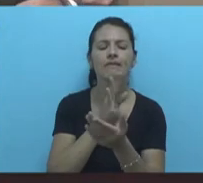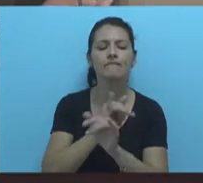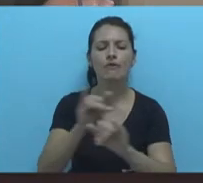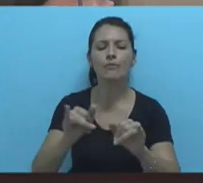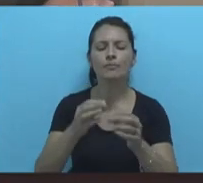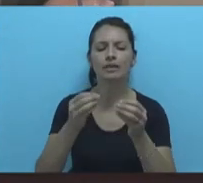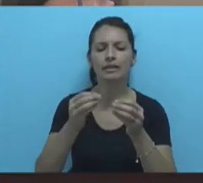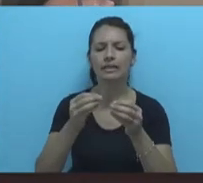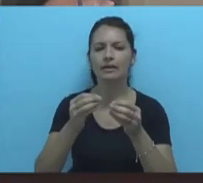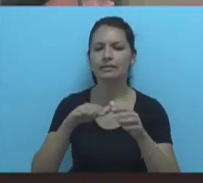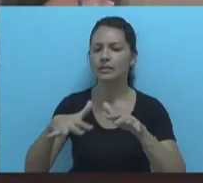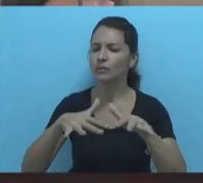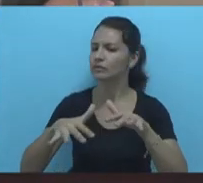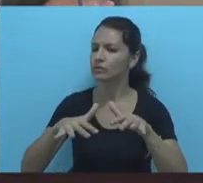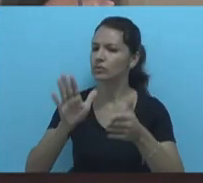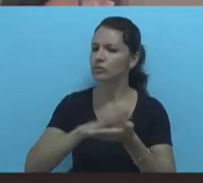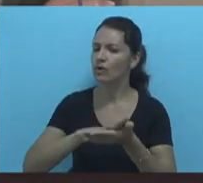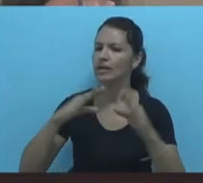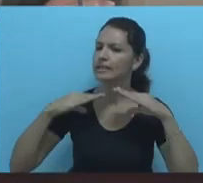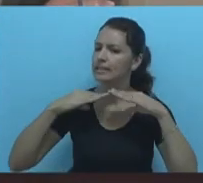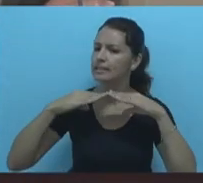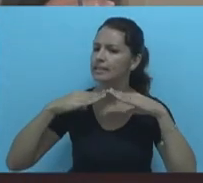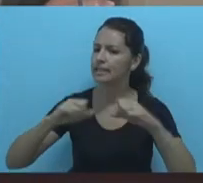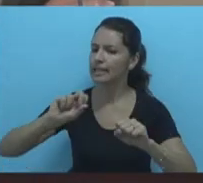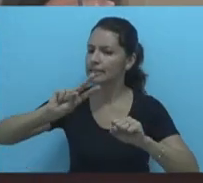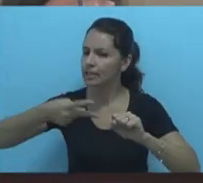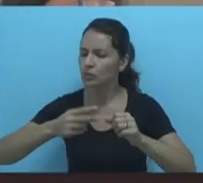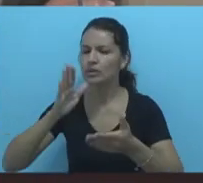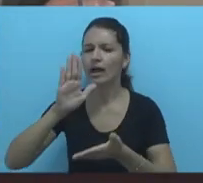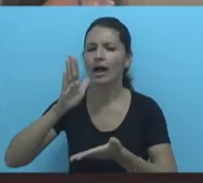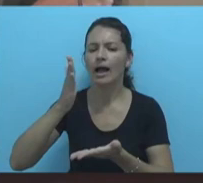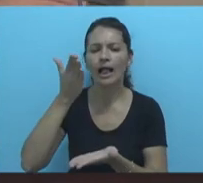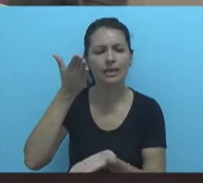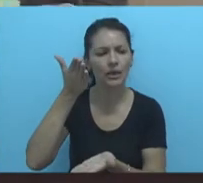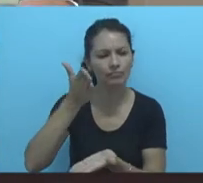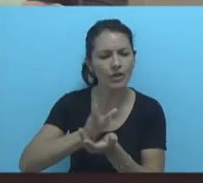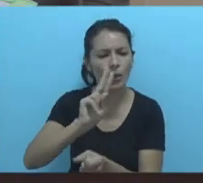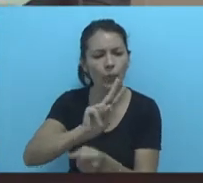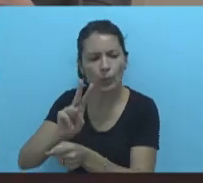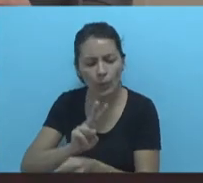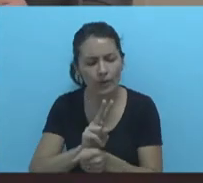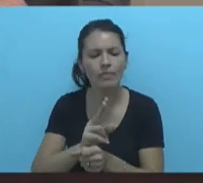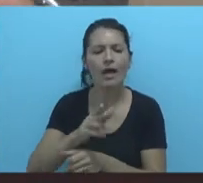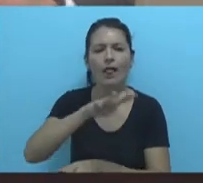aspectos relacionados al funcionamiento de la Subsecretaría de Promoción y Protección de Derechos de la Niñez, Adolescencia y